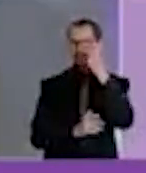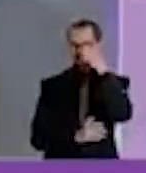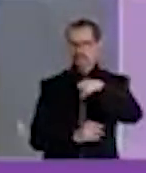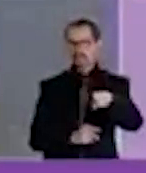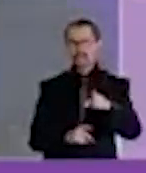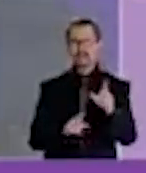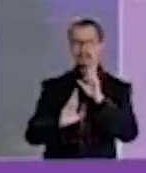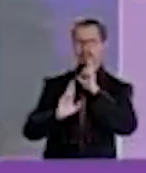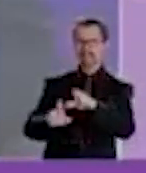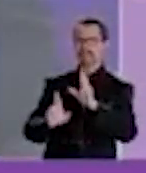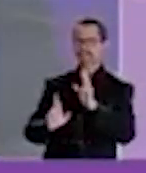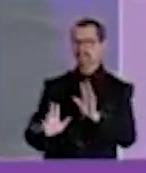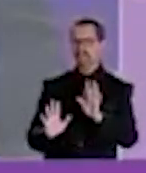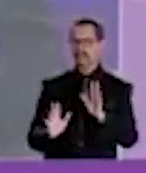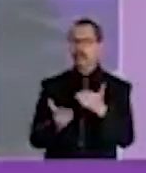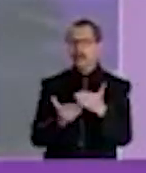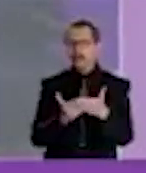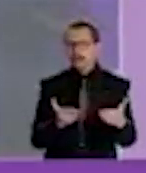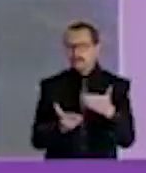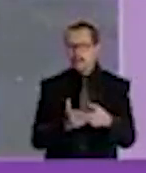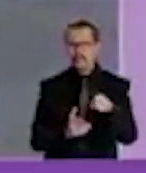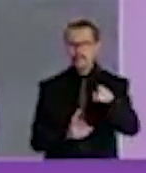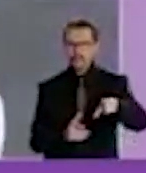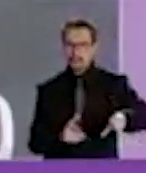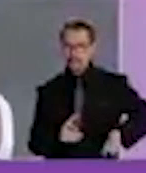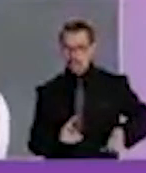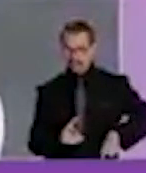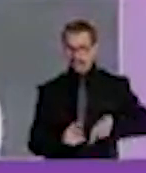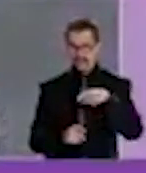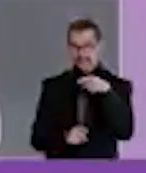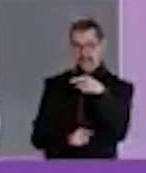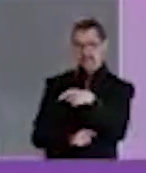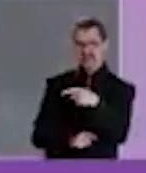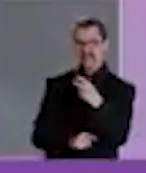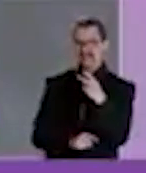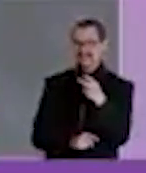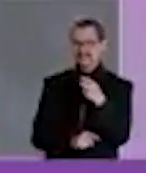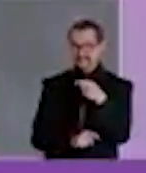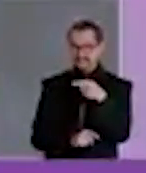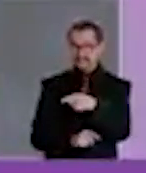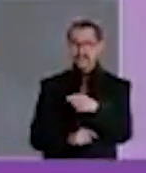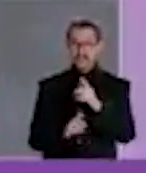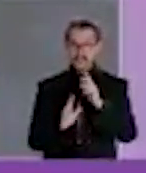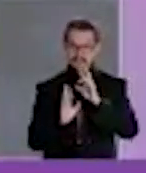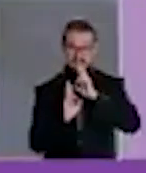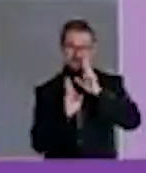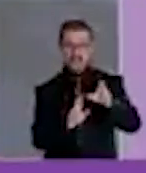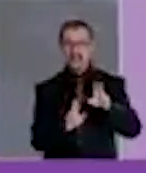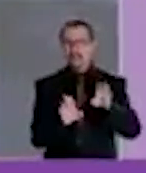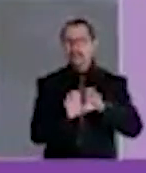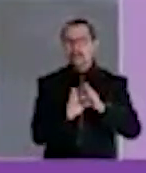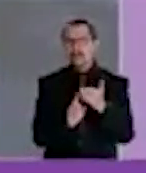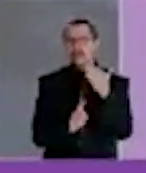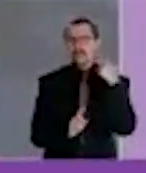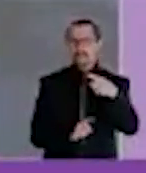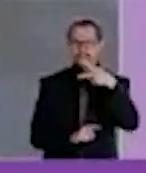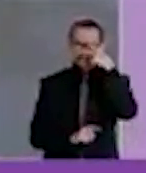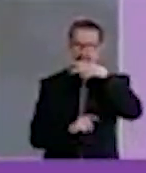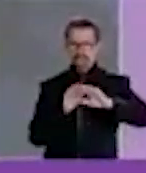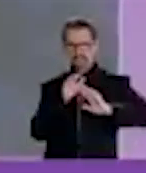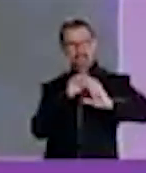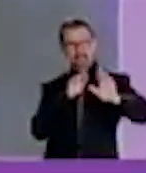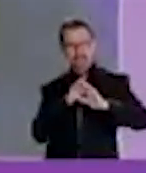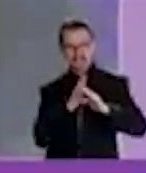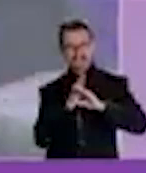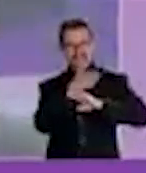reflejos en el momento en que todos los connacionales que se encuentran del otro lado empezaron a sufrir